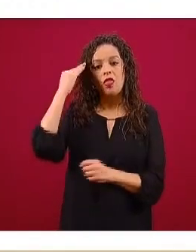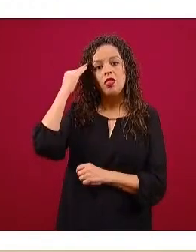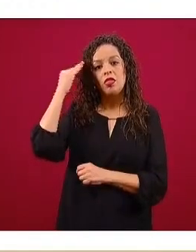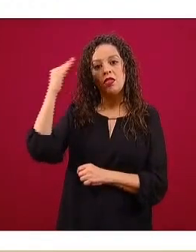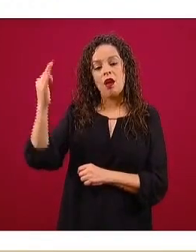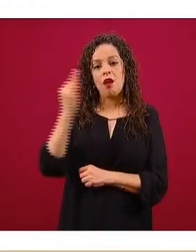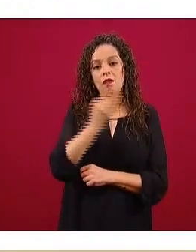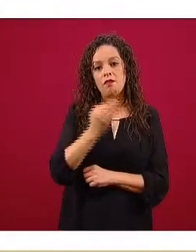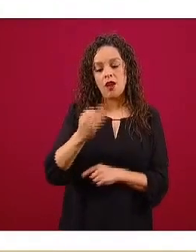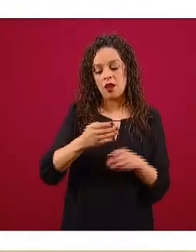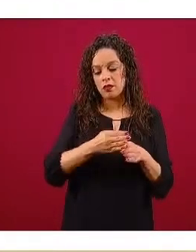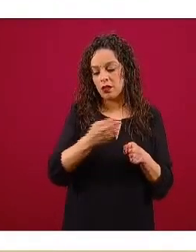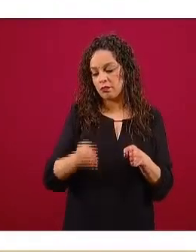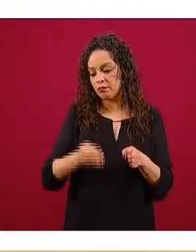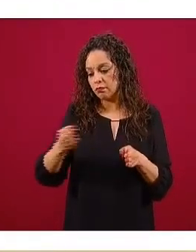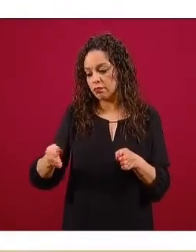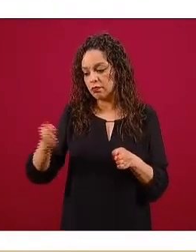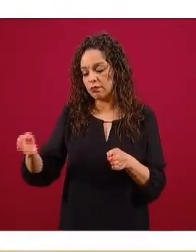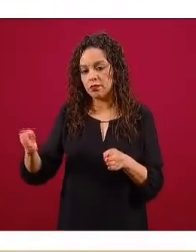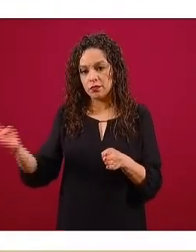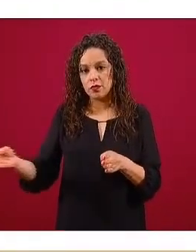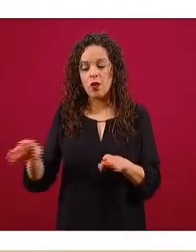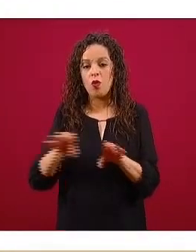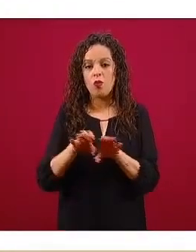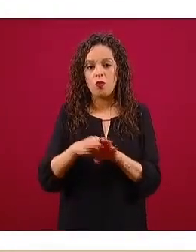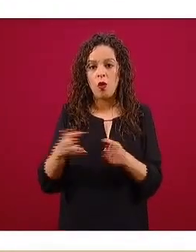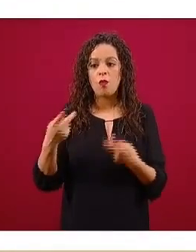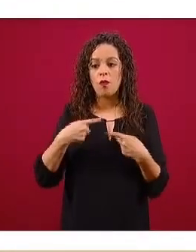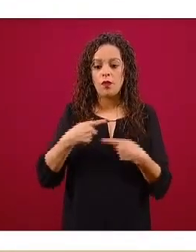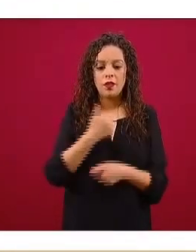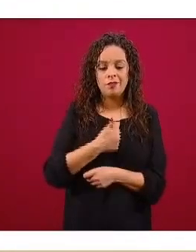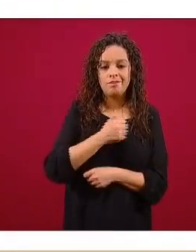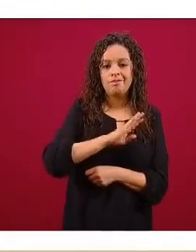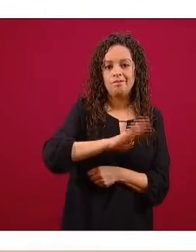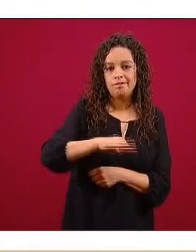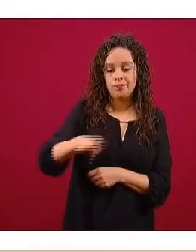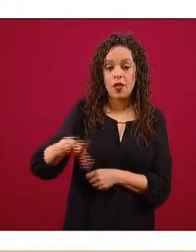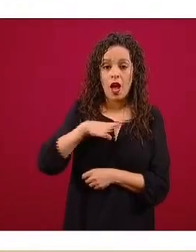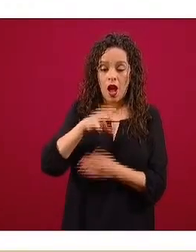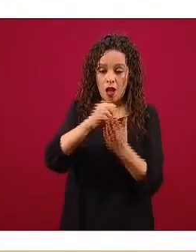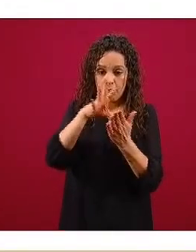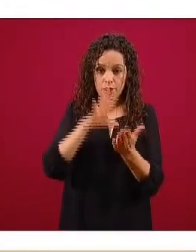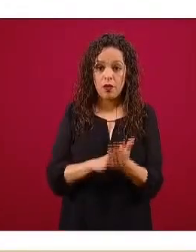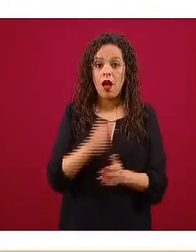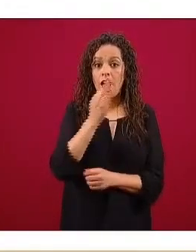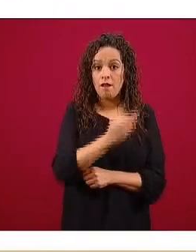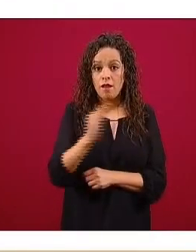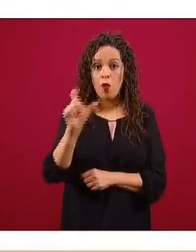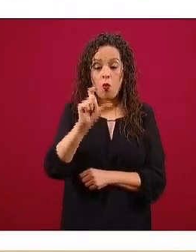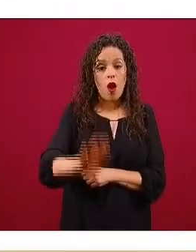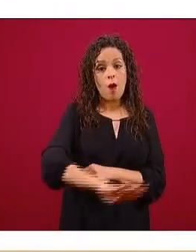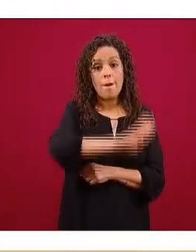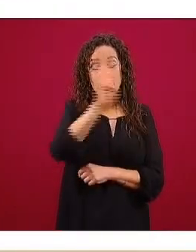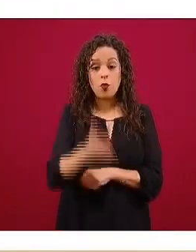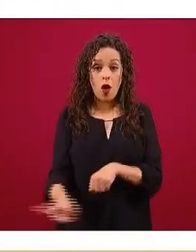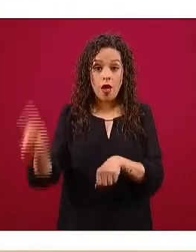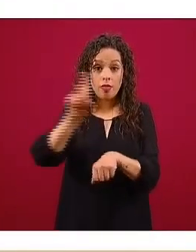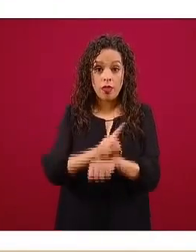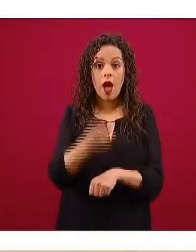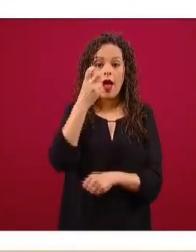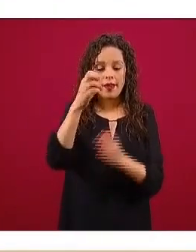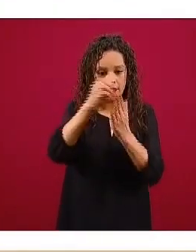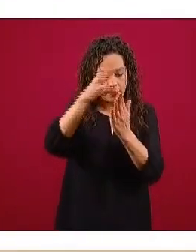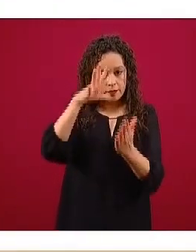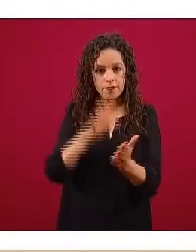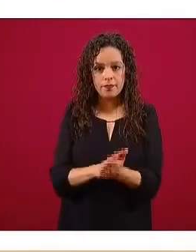cómo sucedieron o ocurrieron las defunciones. Las tenemos por fecha en la cual se produjo el deceso y además